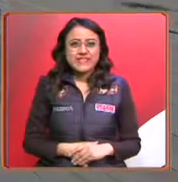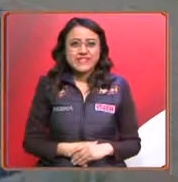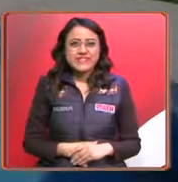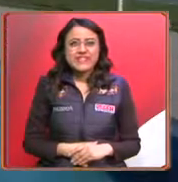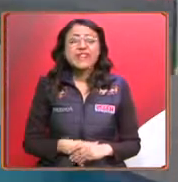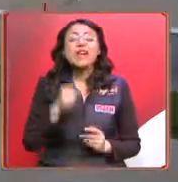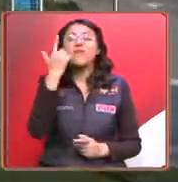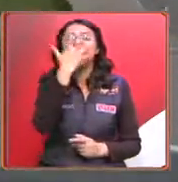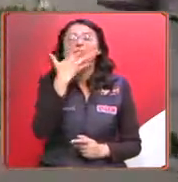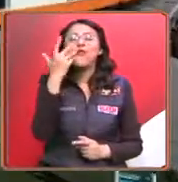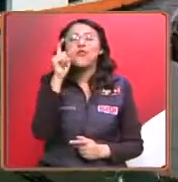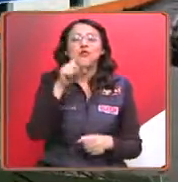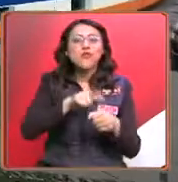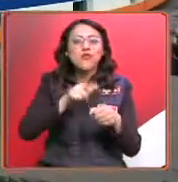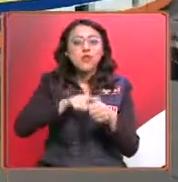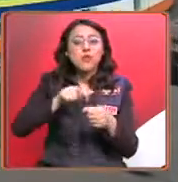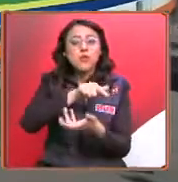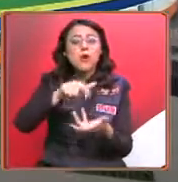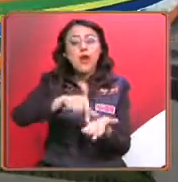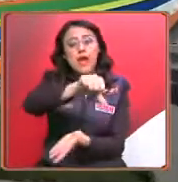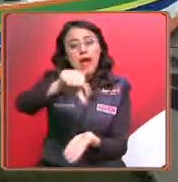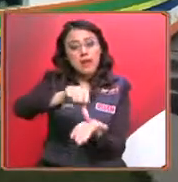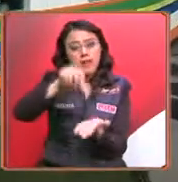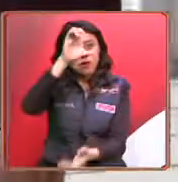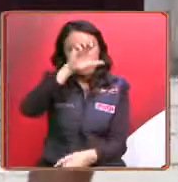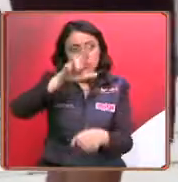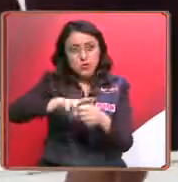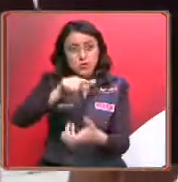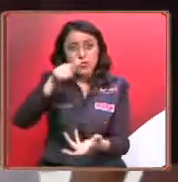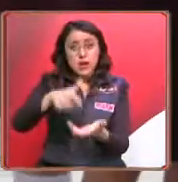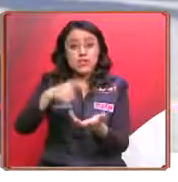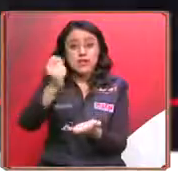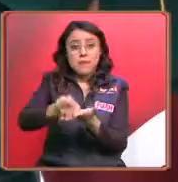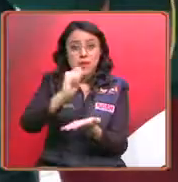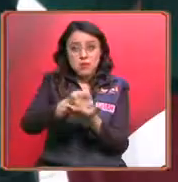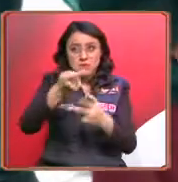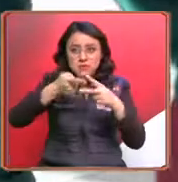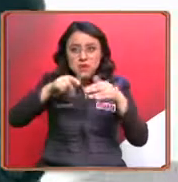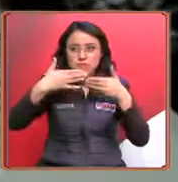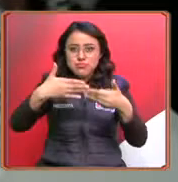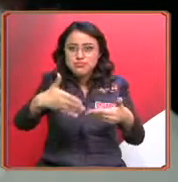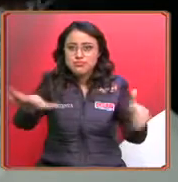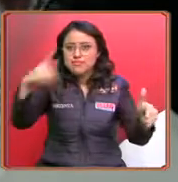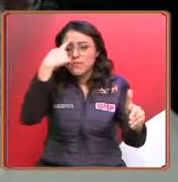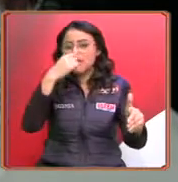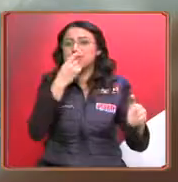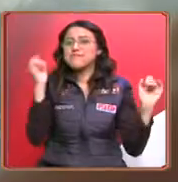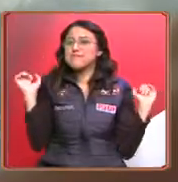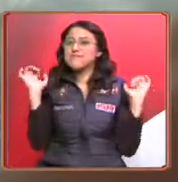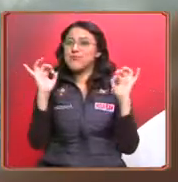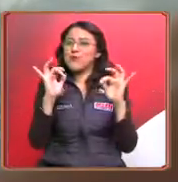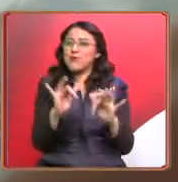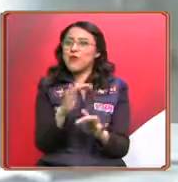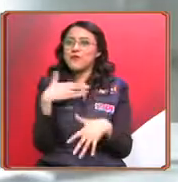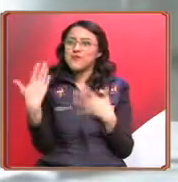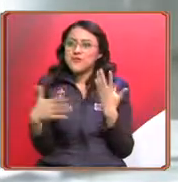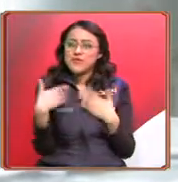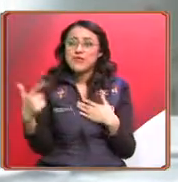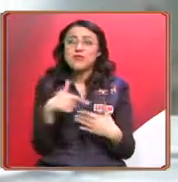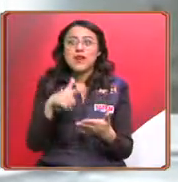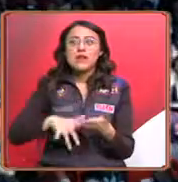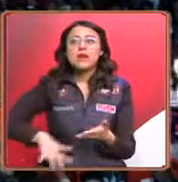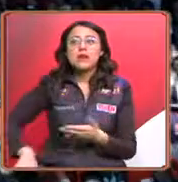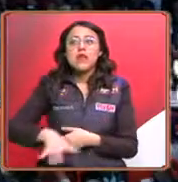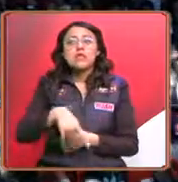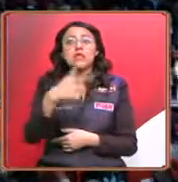El colorido Centro de Arte y Cultura de Reynosa en Tamaulipas abrió sus puertas para recibir a los entusiastas jóvenes de esta ciudad fronteriza.